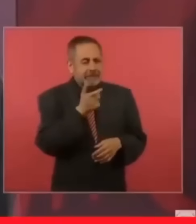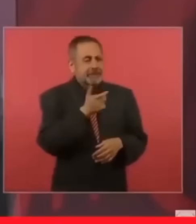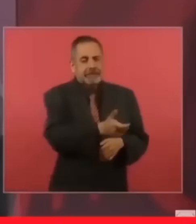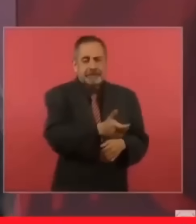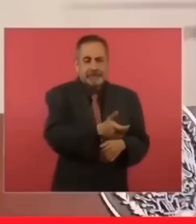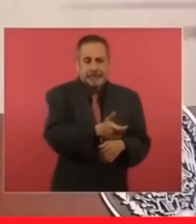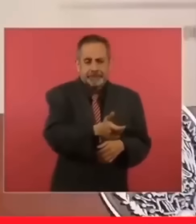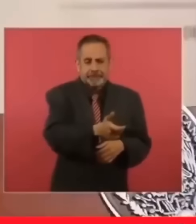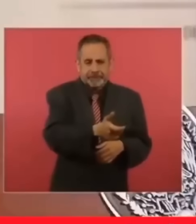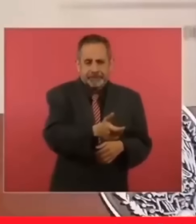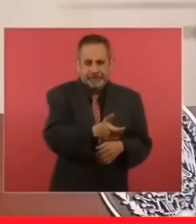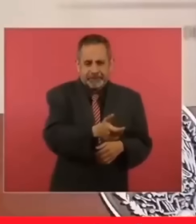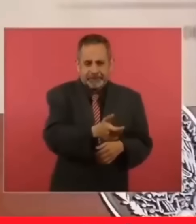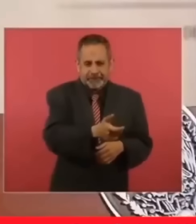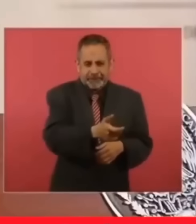por